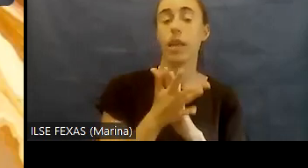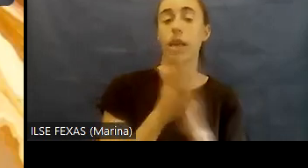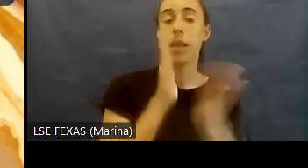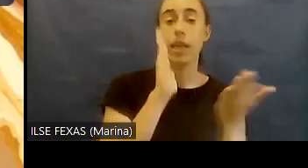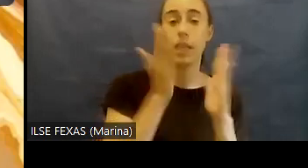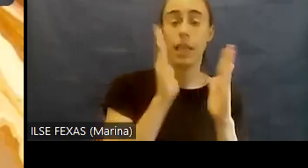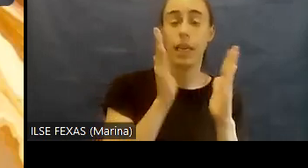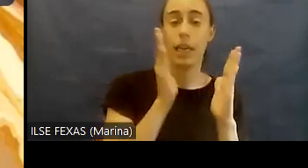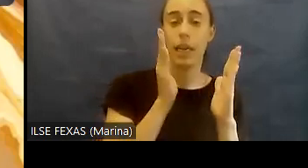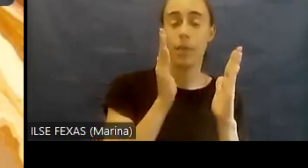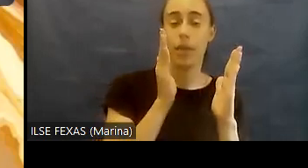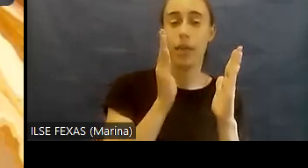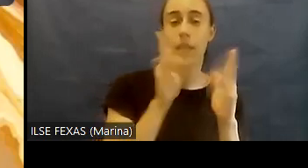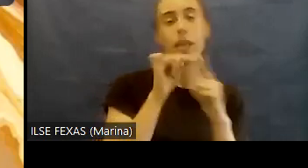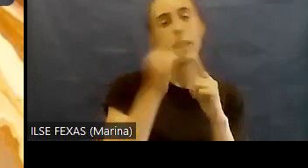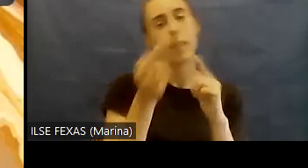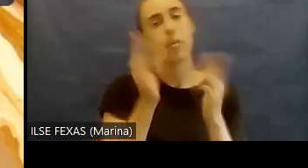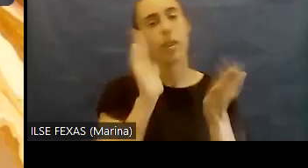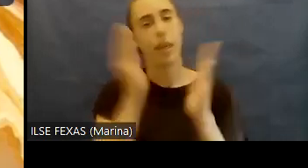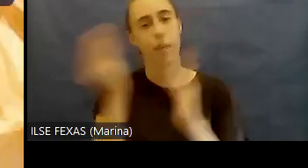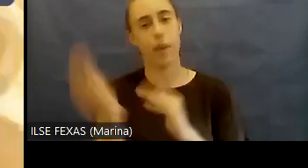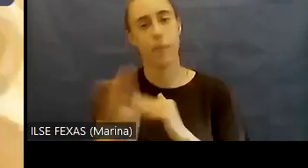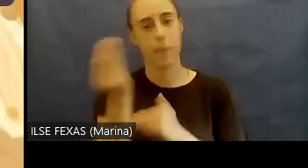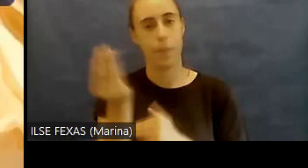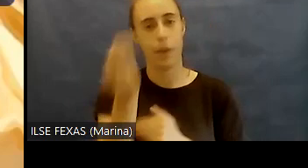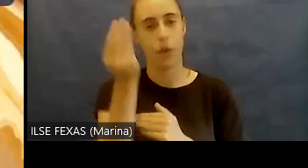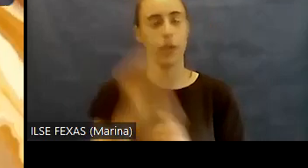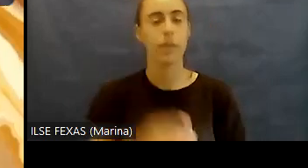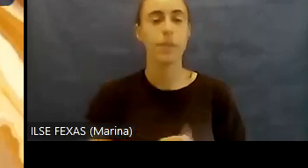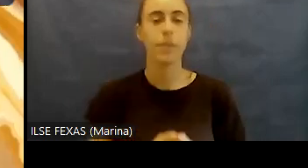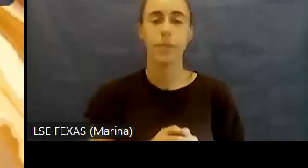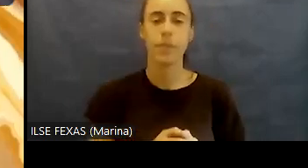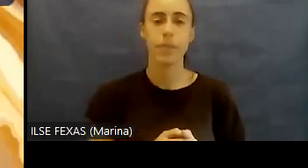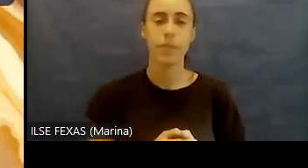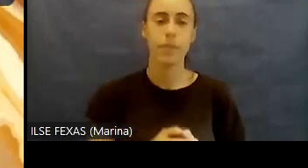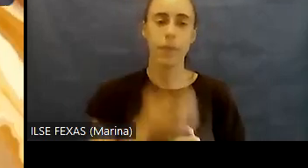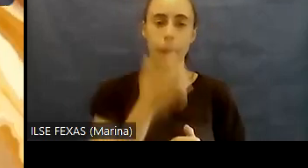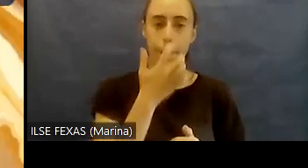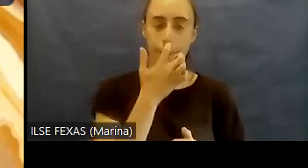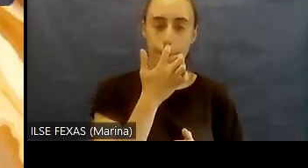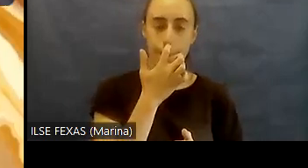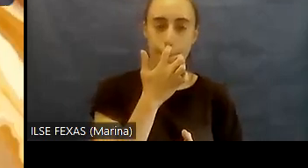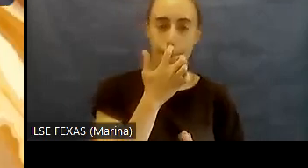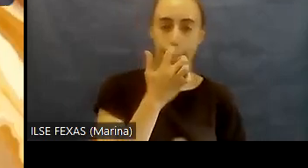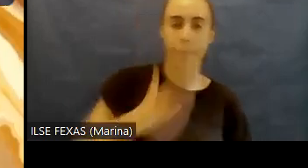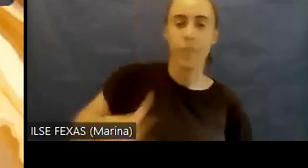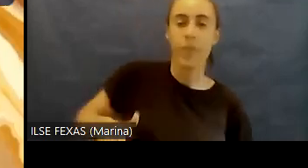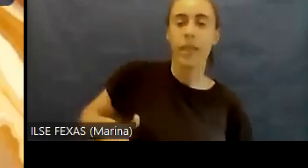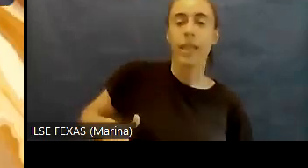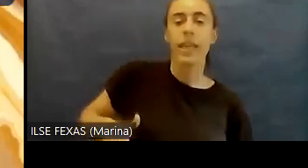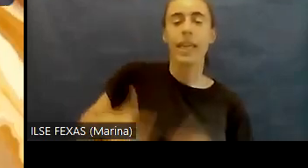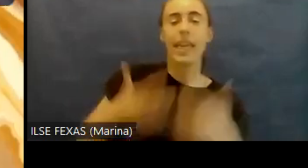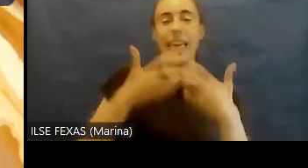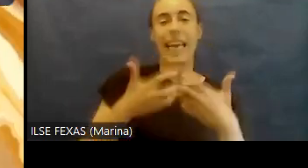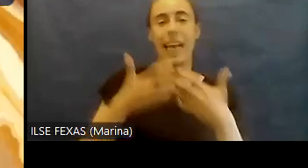que ya la tenemos bastante trillada. En el caso del hígado, bien, como hemos